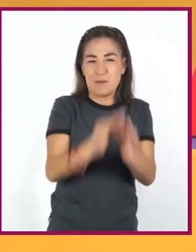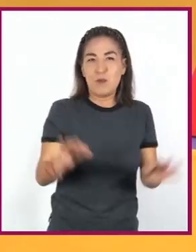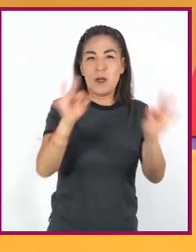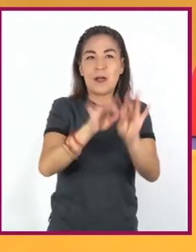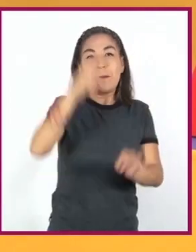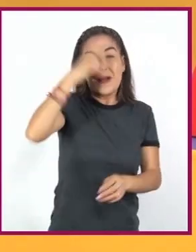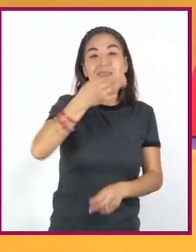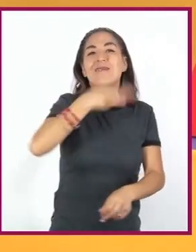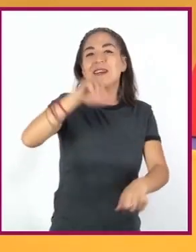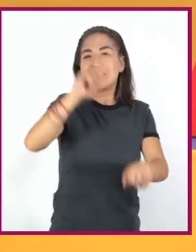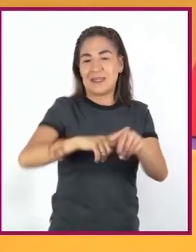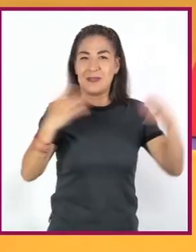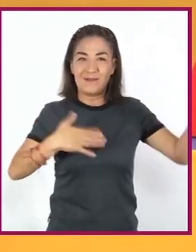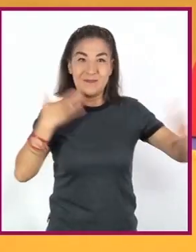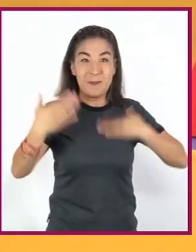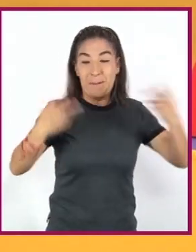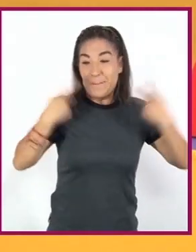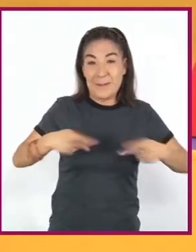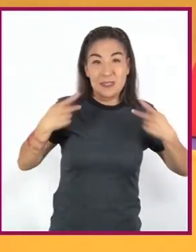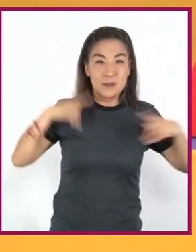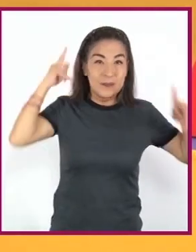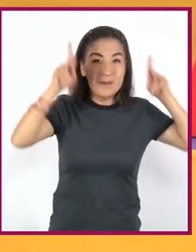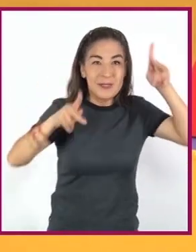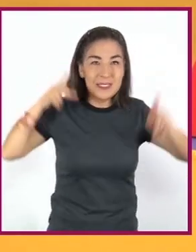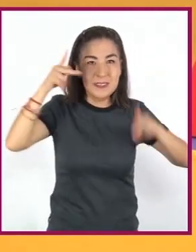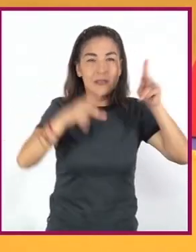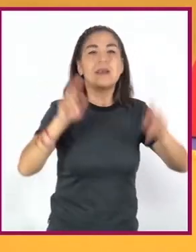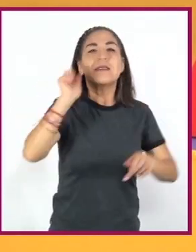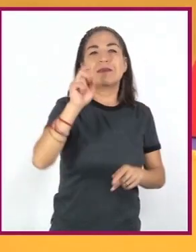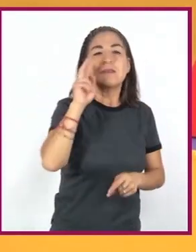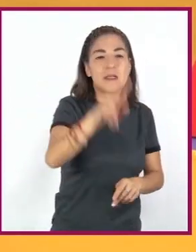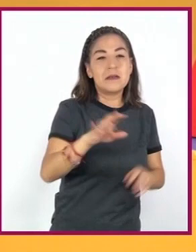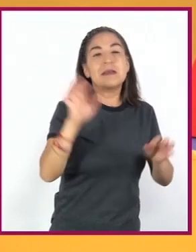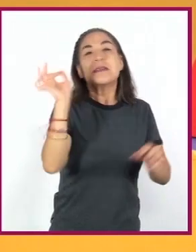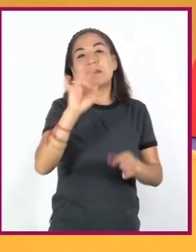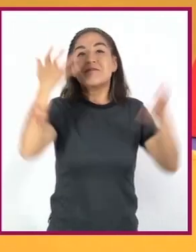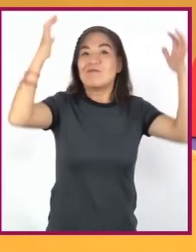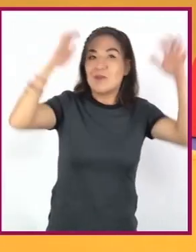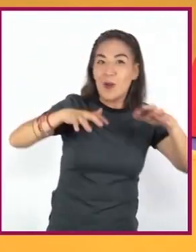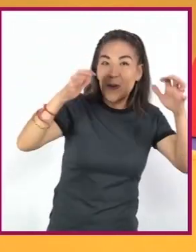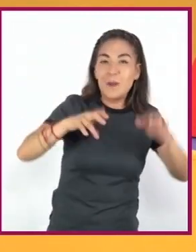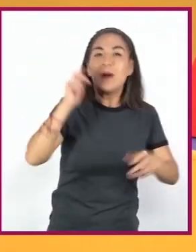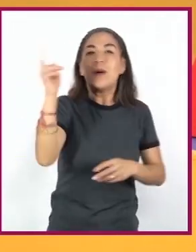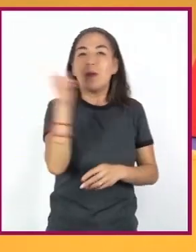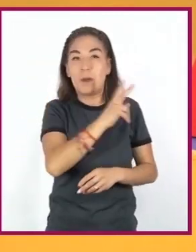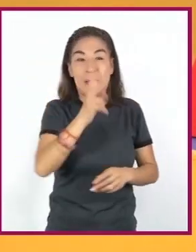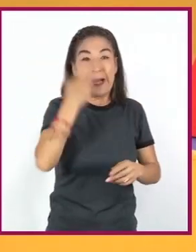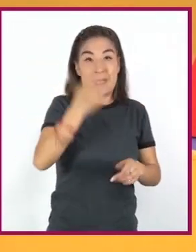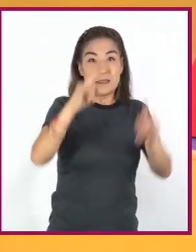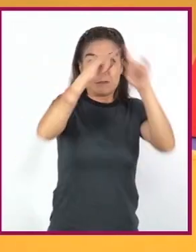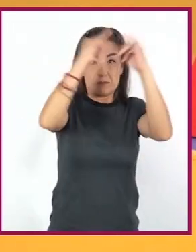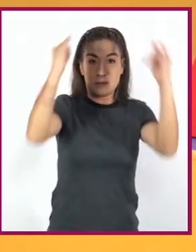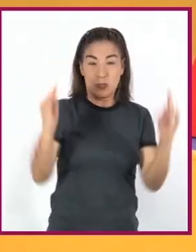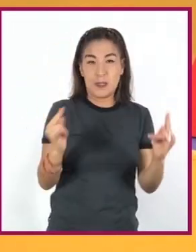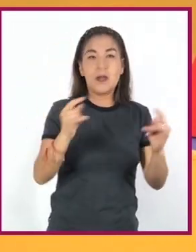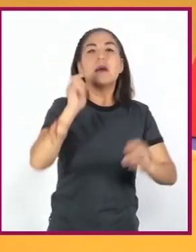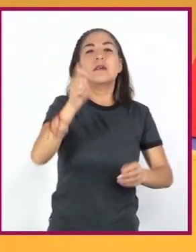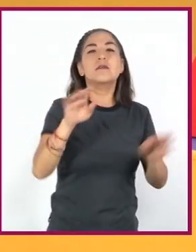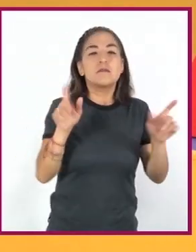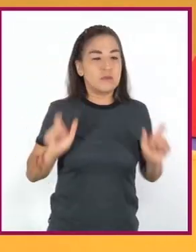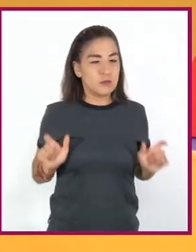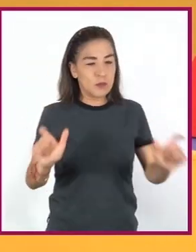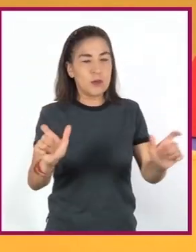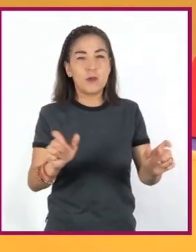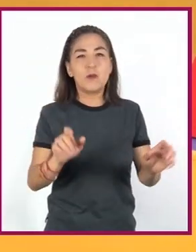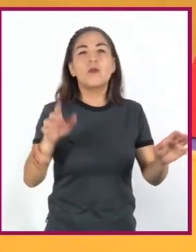y que los visitantes estén protegidos de las posibles inclemencias del clima. La carpa está protegiendo una superficie